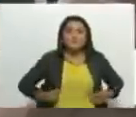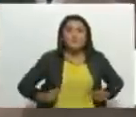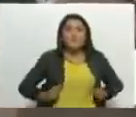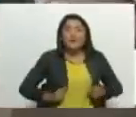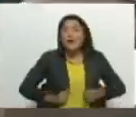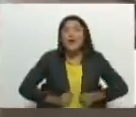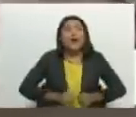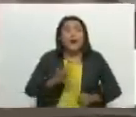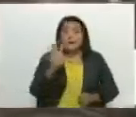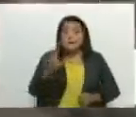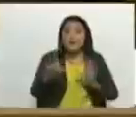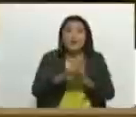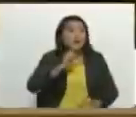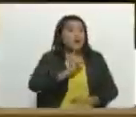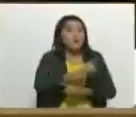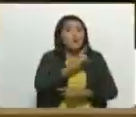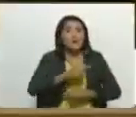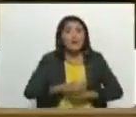ley, porque